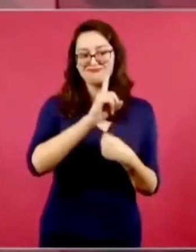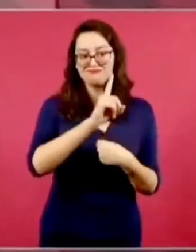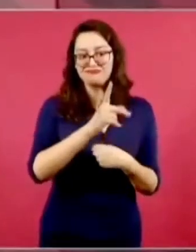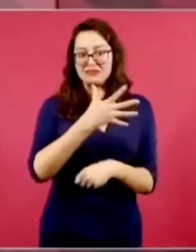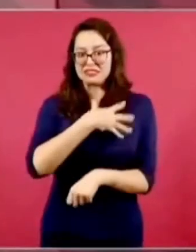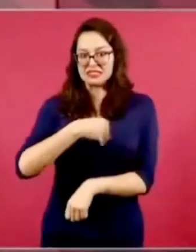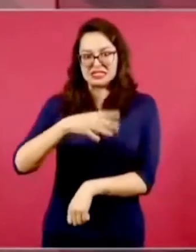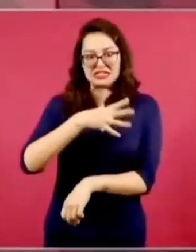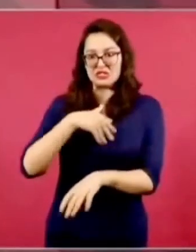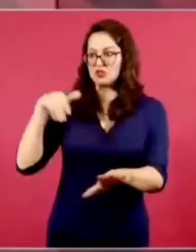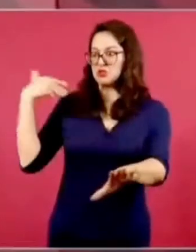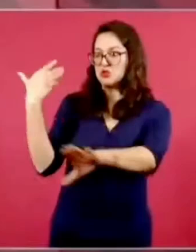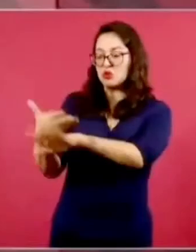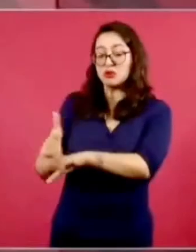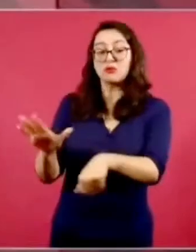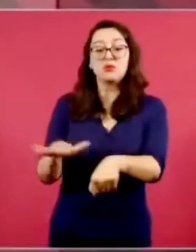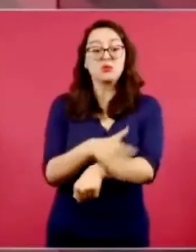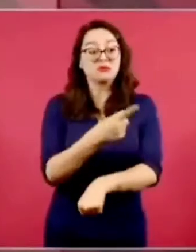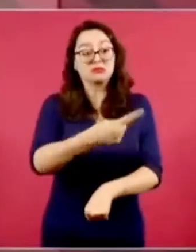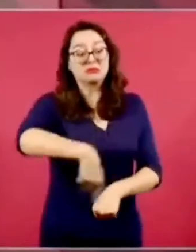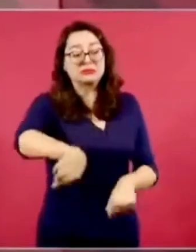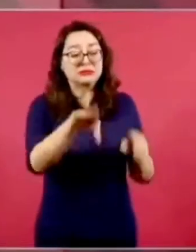es muy fanático,